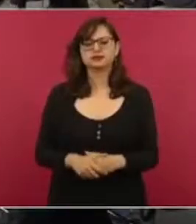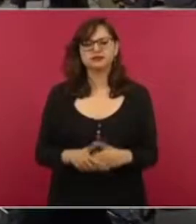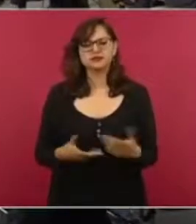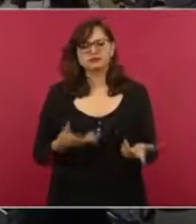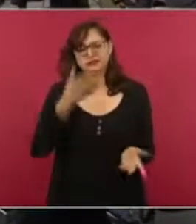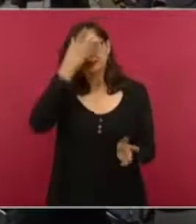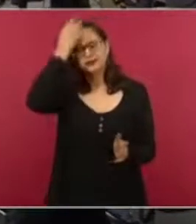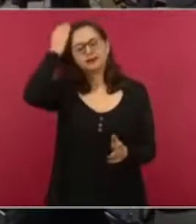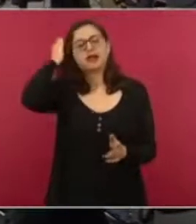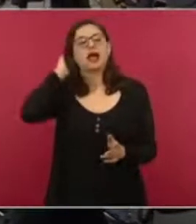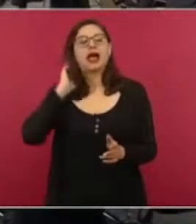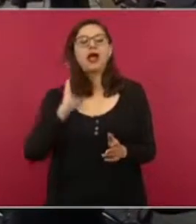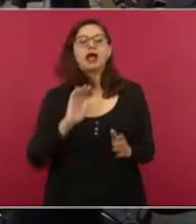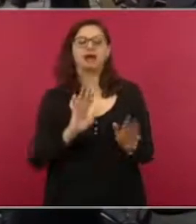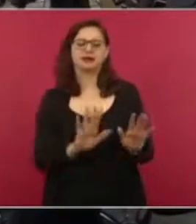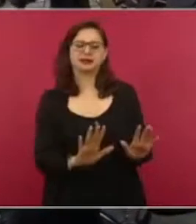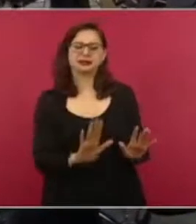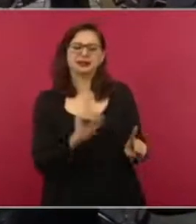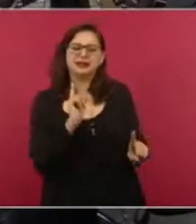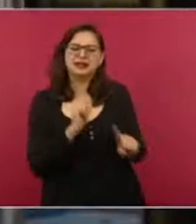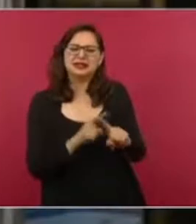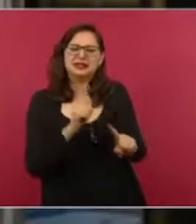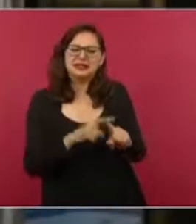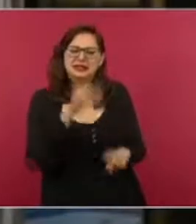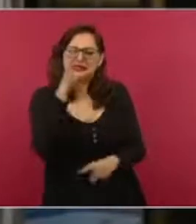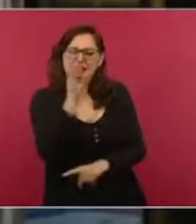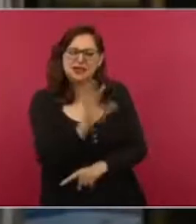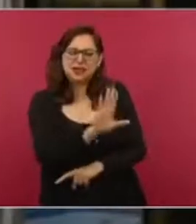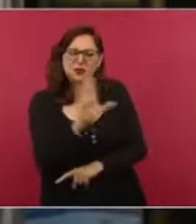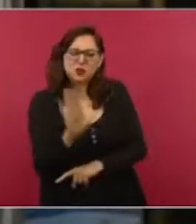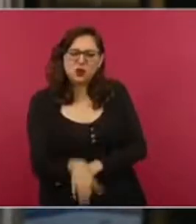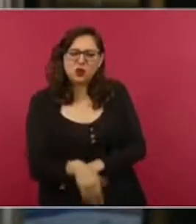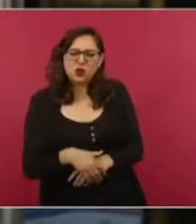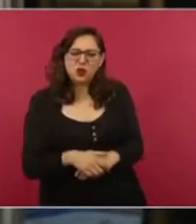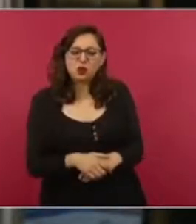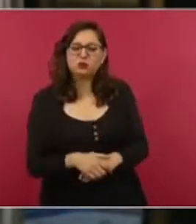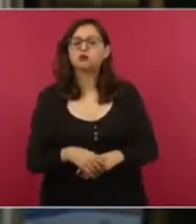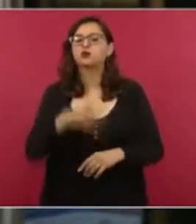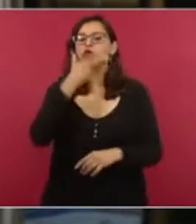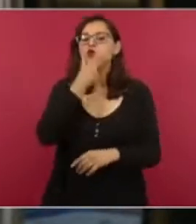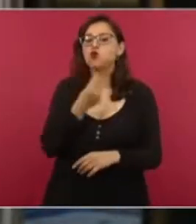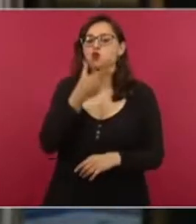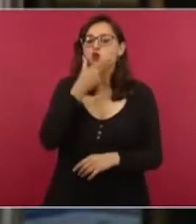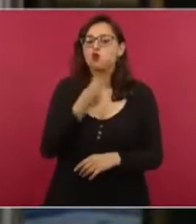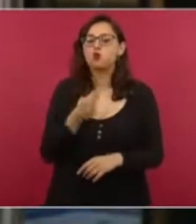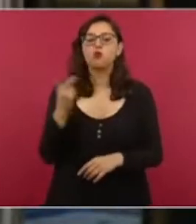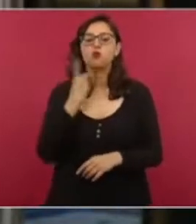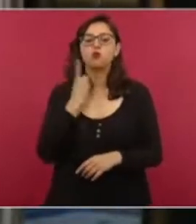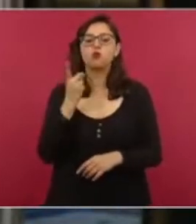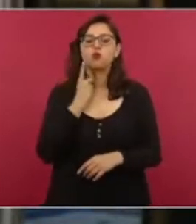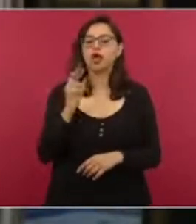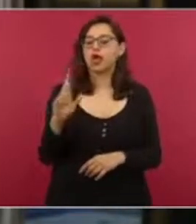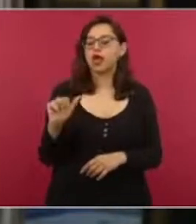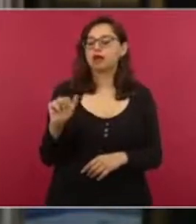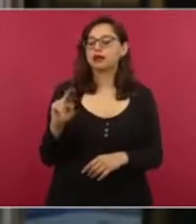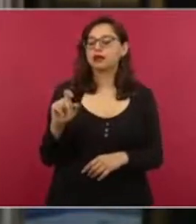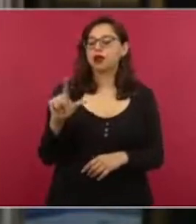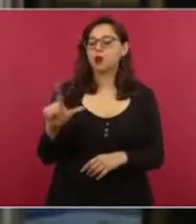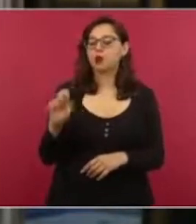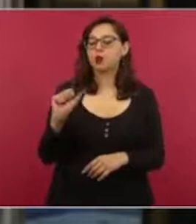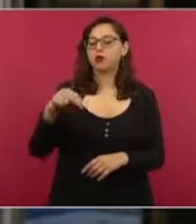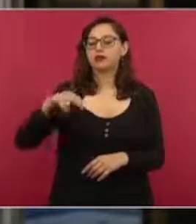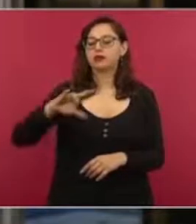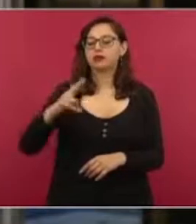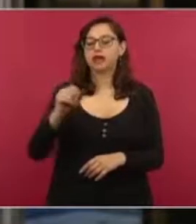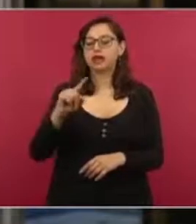está? ¿Quién falleció? Falleció el legislador Raúl Sánchez Barrales, que